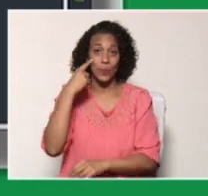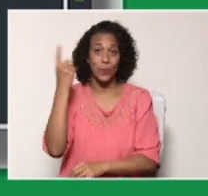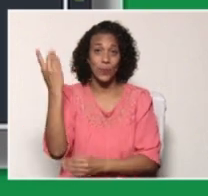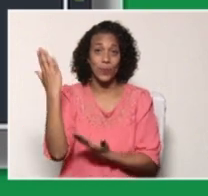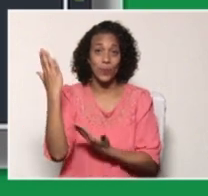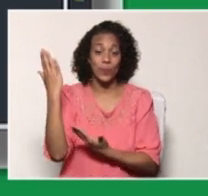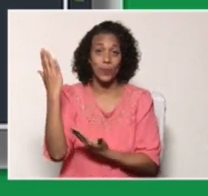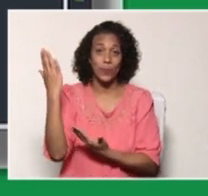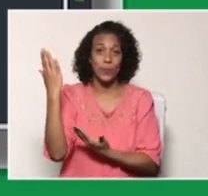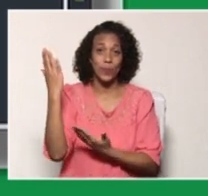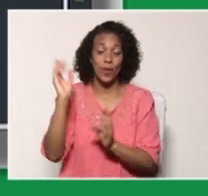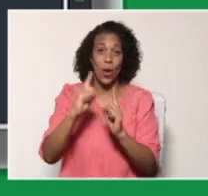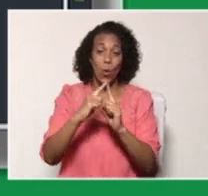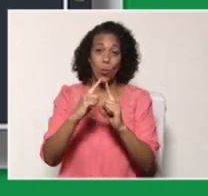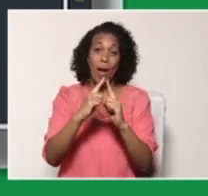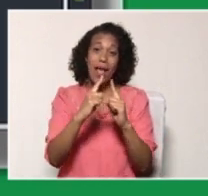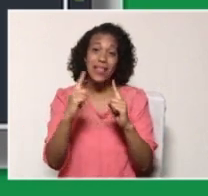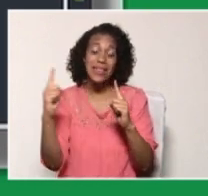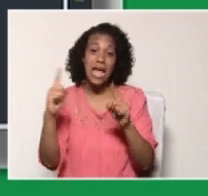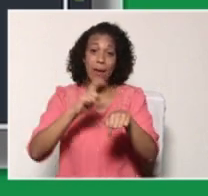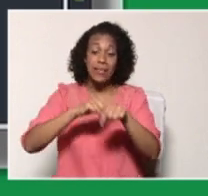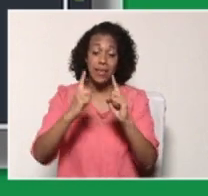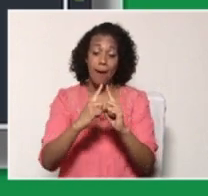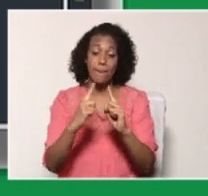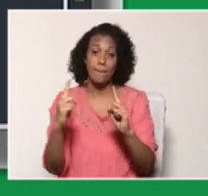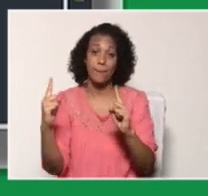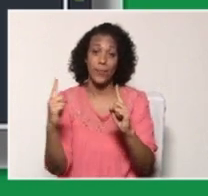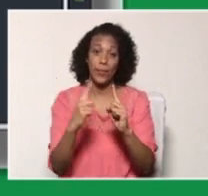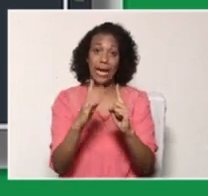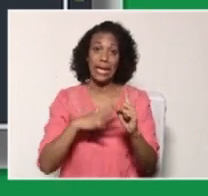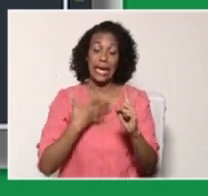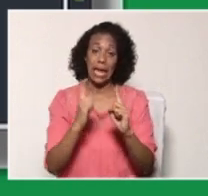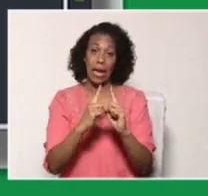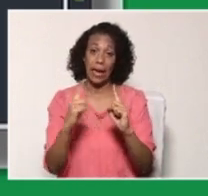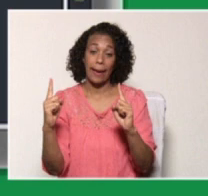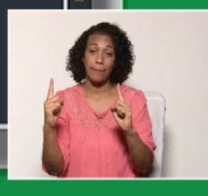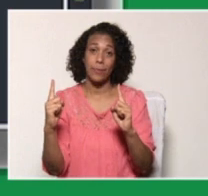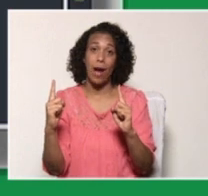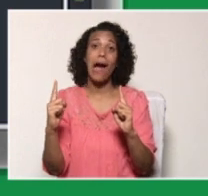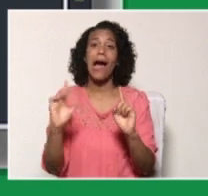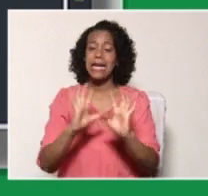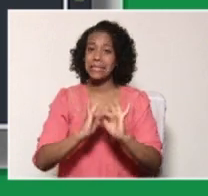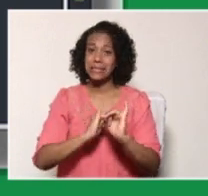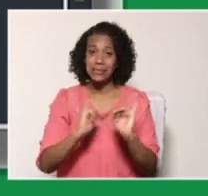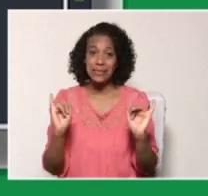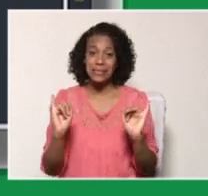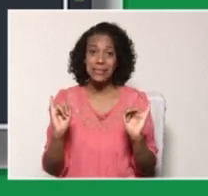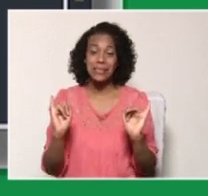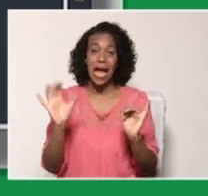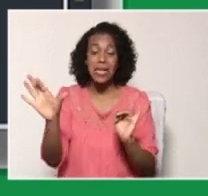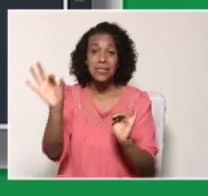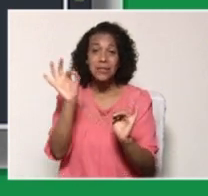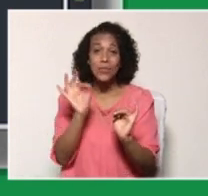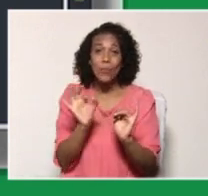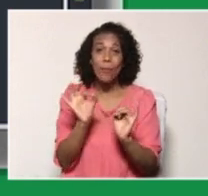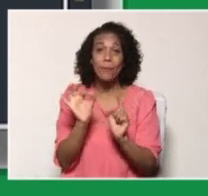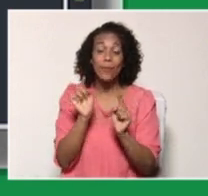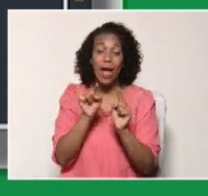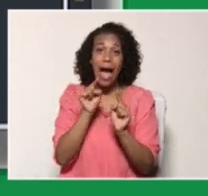la redimensionamos para darle el tiempo necesario que queremos darle a la pantalla, la